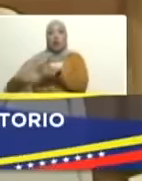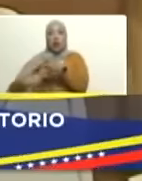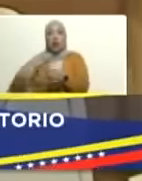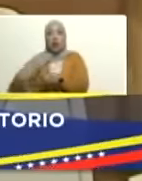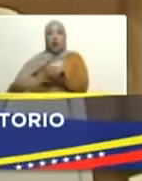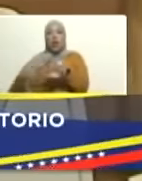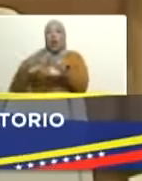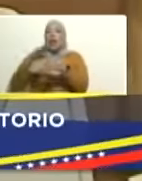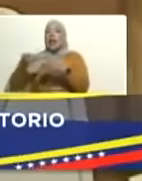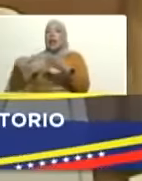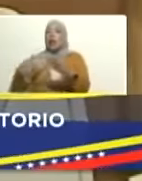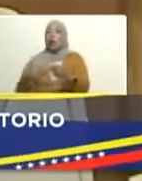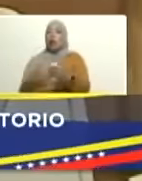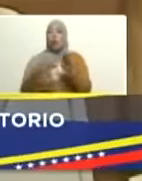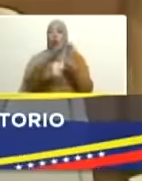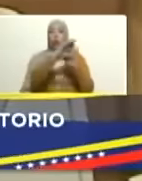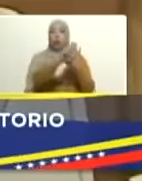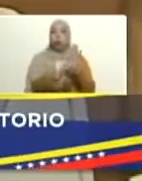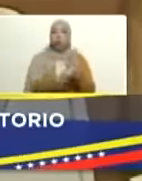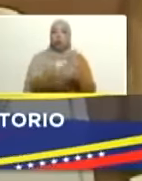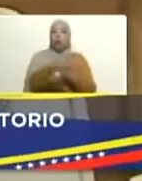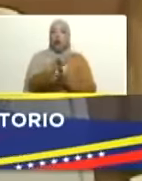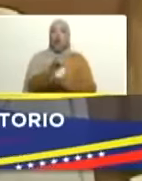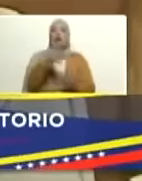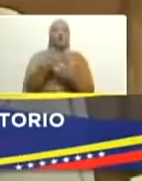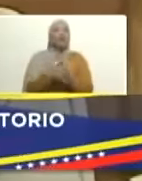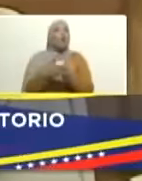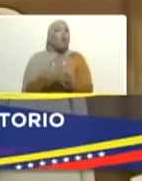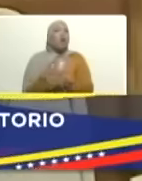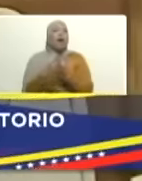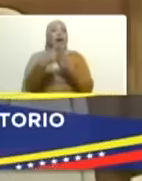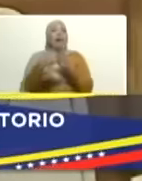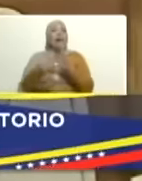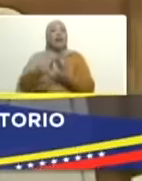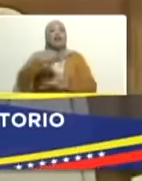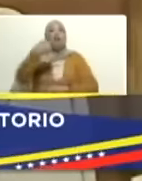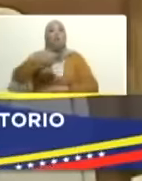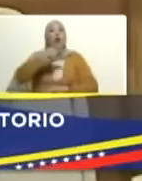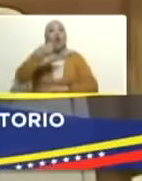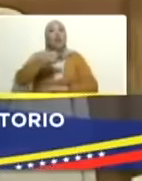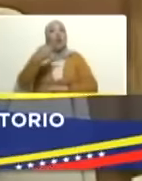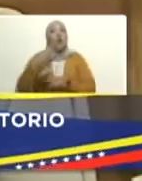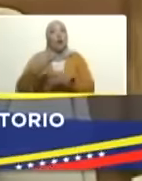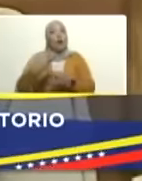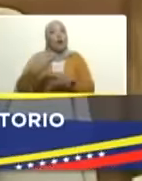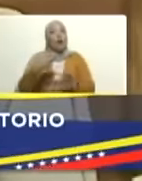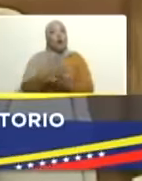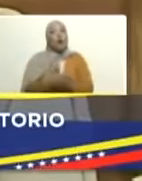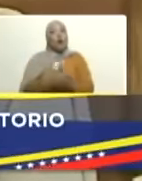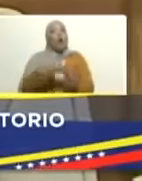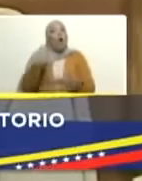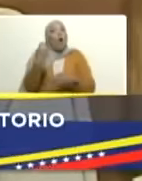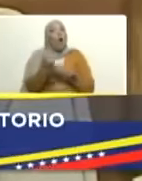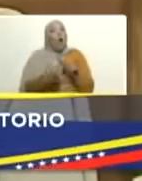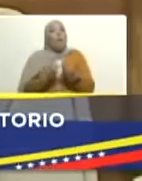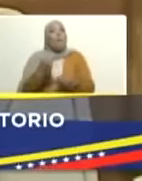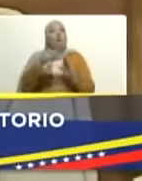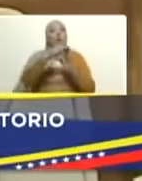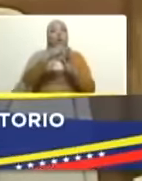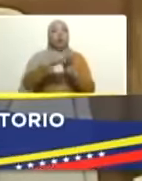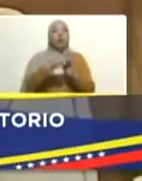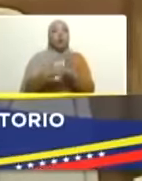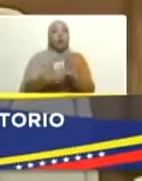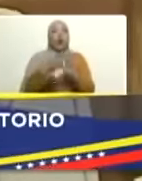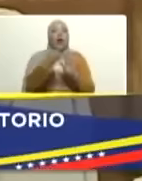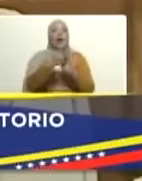Constitución de la República Bolivariana de Venezuela referido a derechos políticos, requisitos para acceder a esos derechos